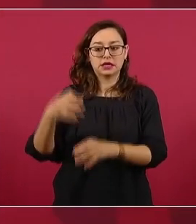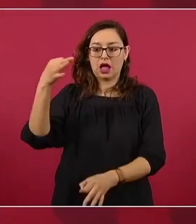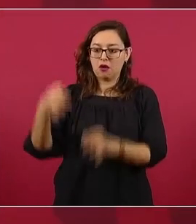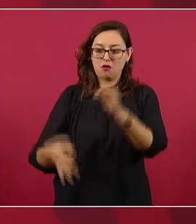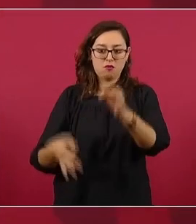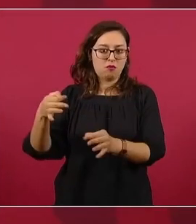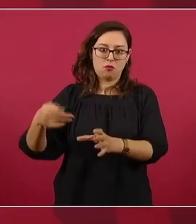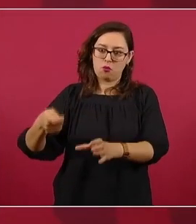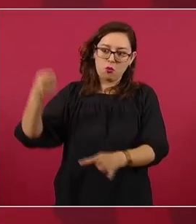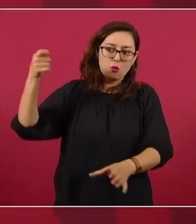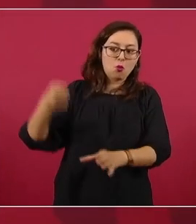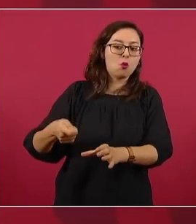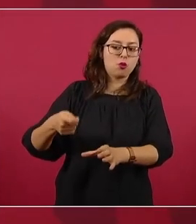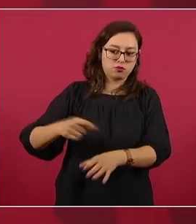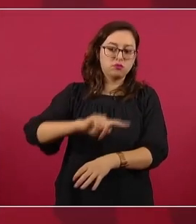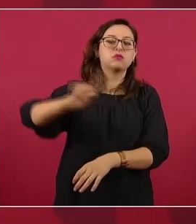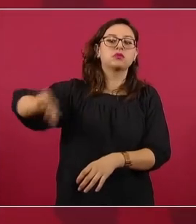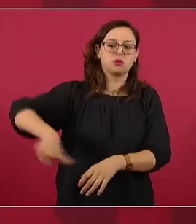reclamando